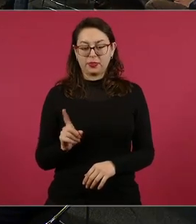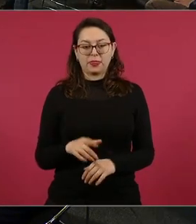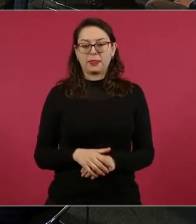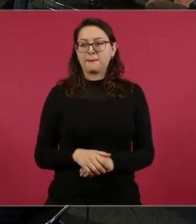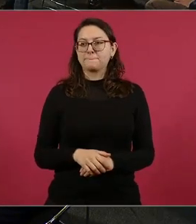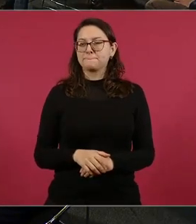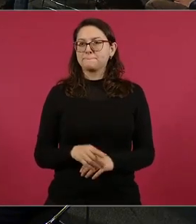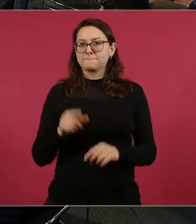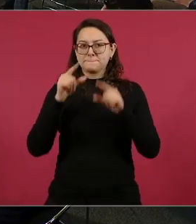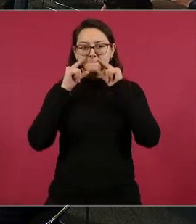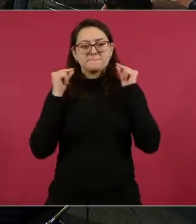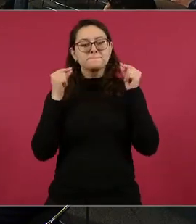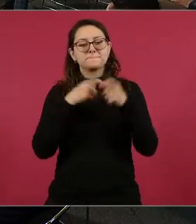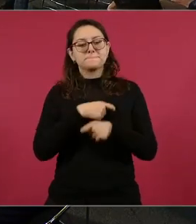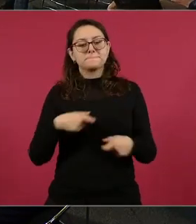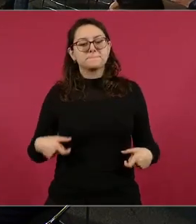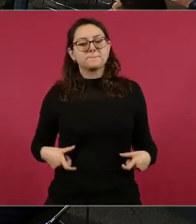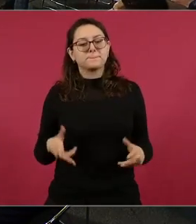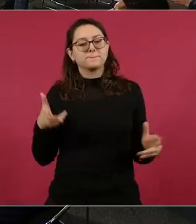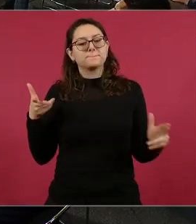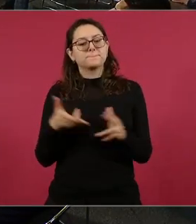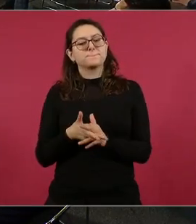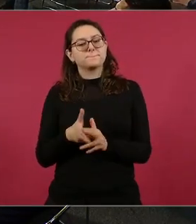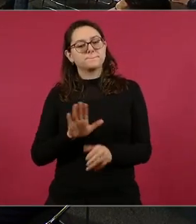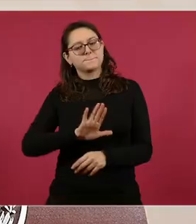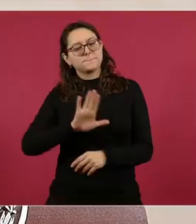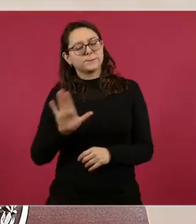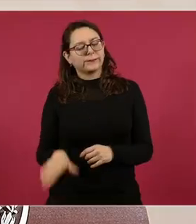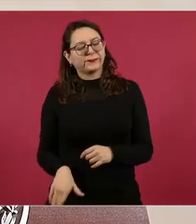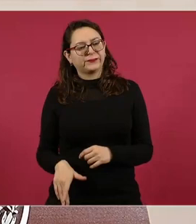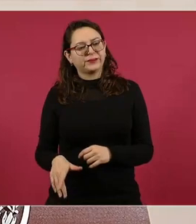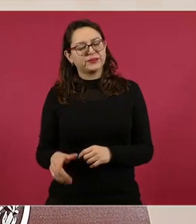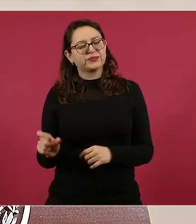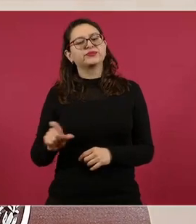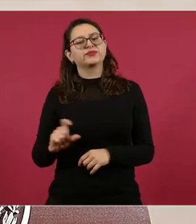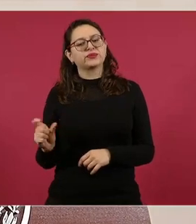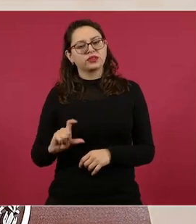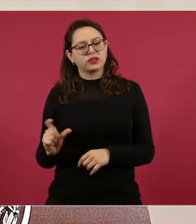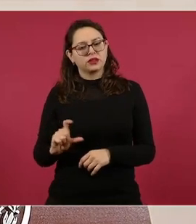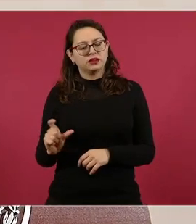lo del asesinato de Villa,